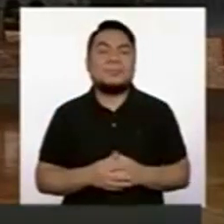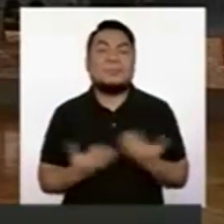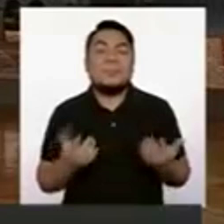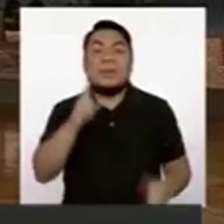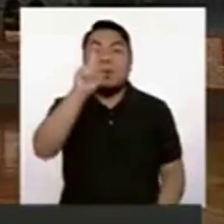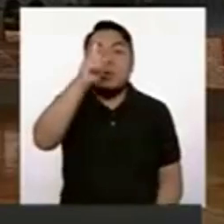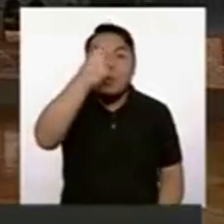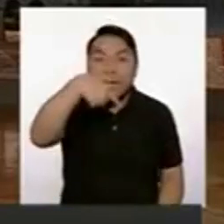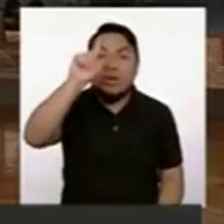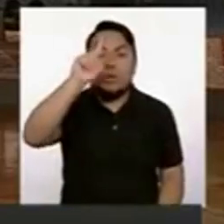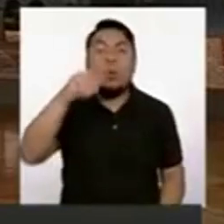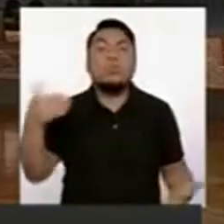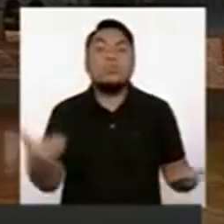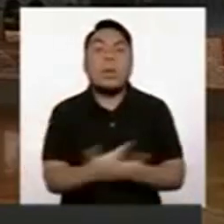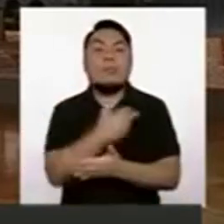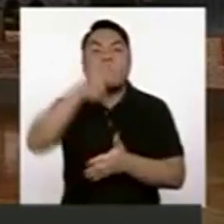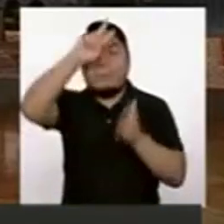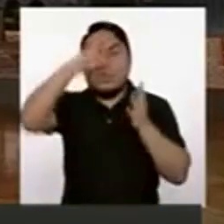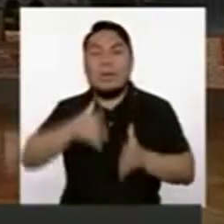1.000.000 de nuevos peruanos